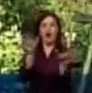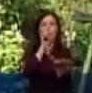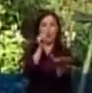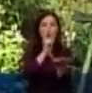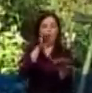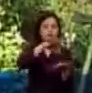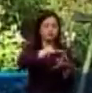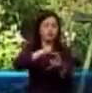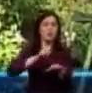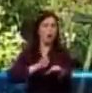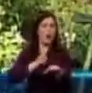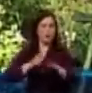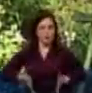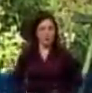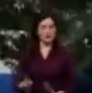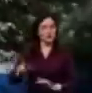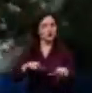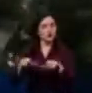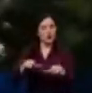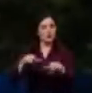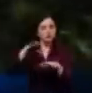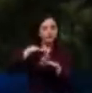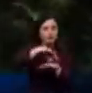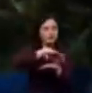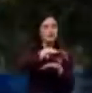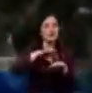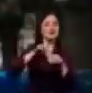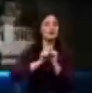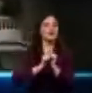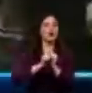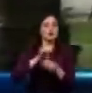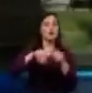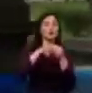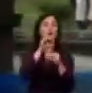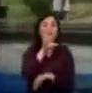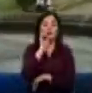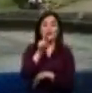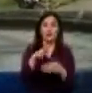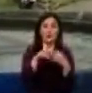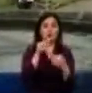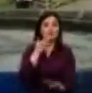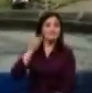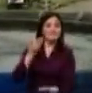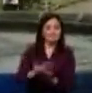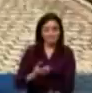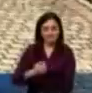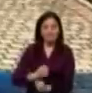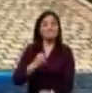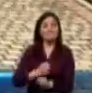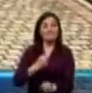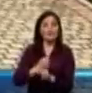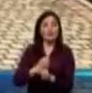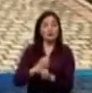nativas de la zona. Esta obra, que tuvo una inversión de más de $50.000, se realizó gracias a un trabajo conjunto